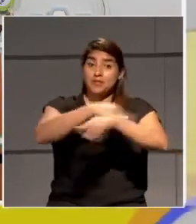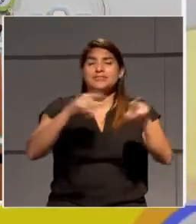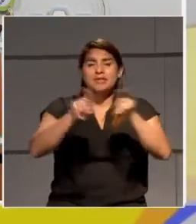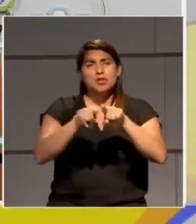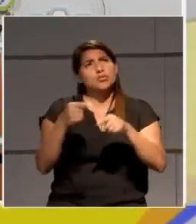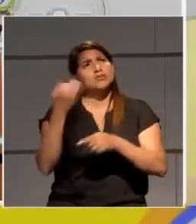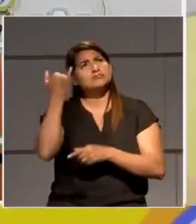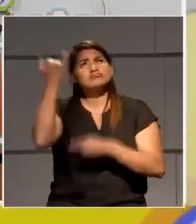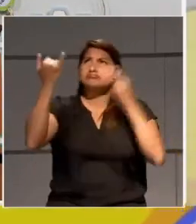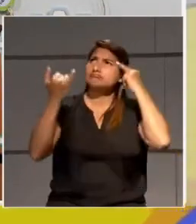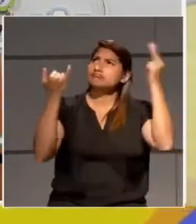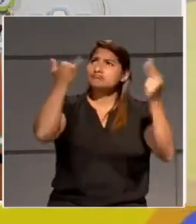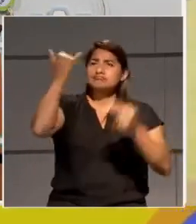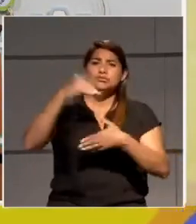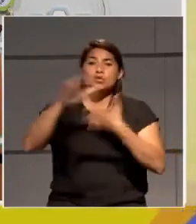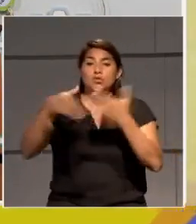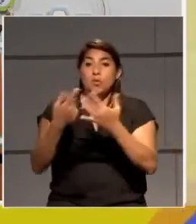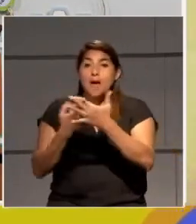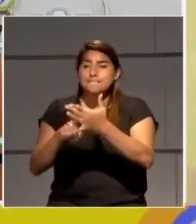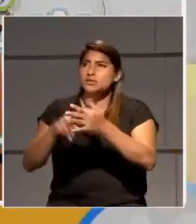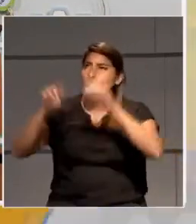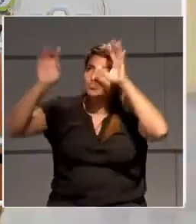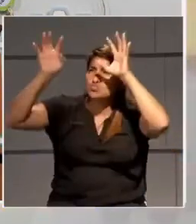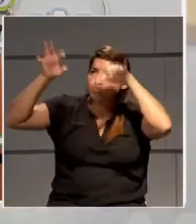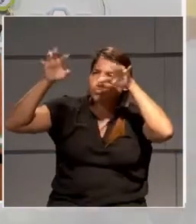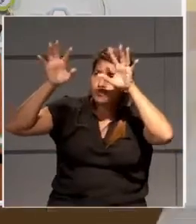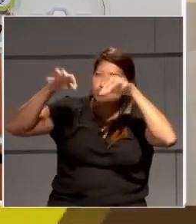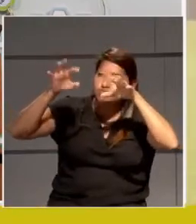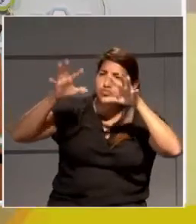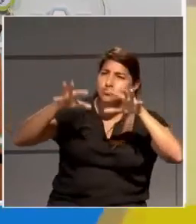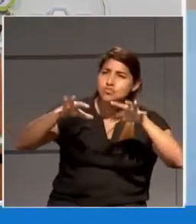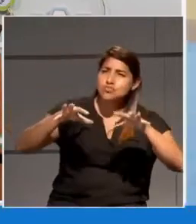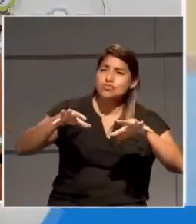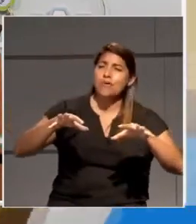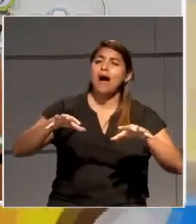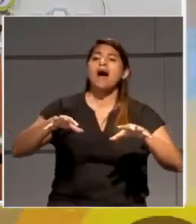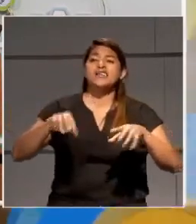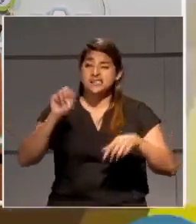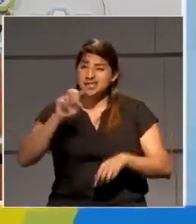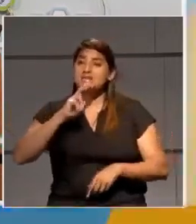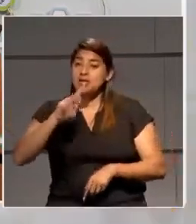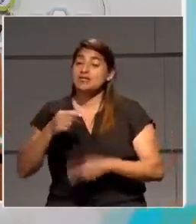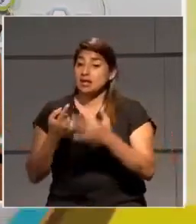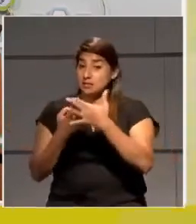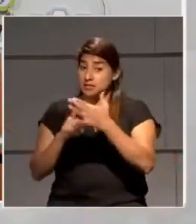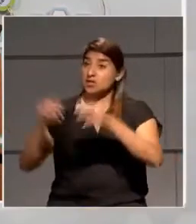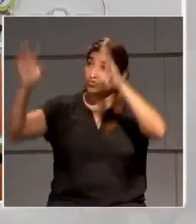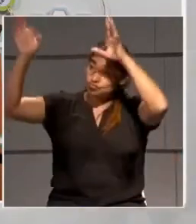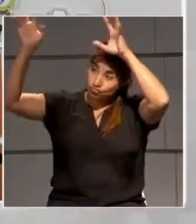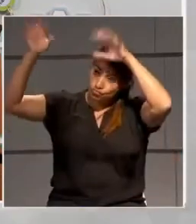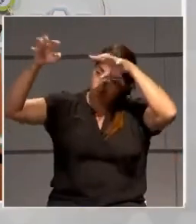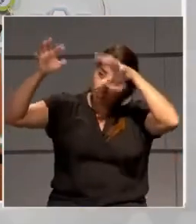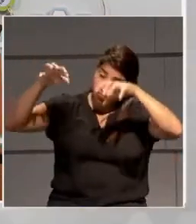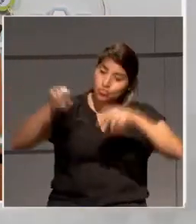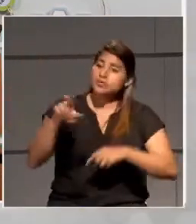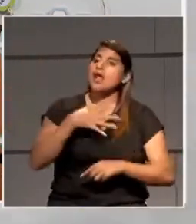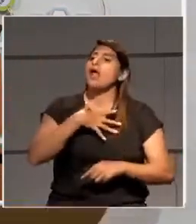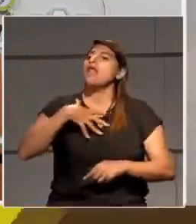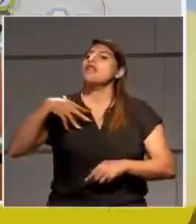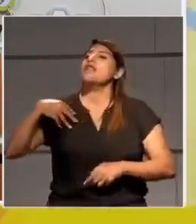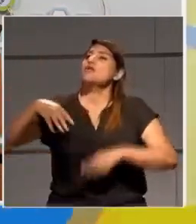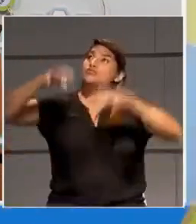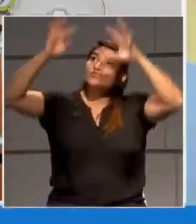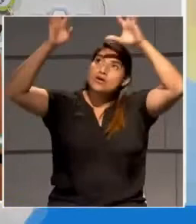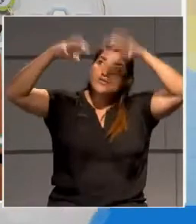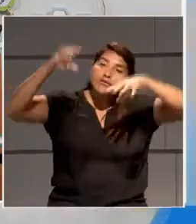cosas que se me ocurrieron hacer cuando empezó a llover. Ay, sí, Plu, porque ya empezaron los días lluviosos, ¿verdad? ¿Y qué le gusta hacer